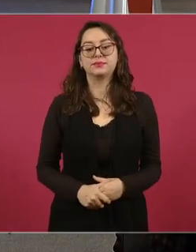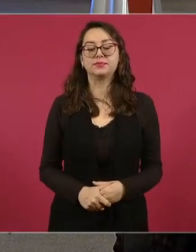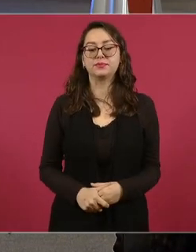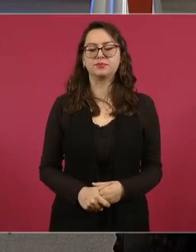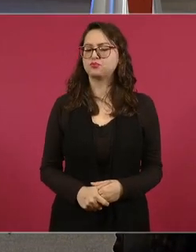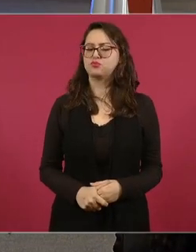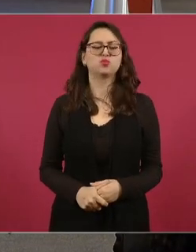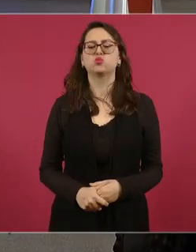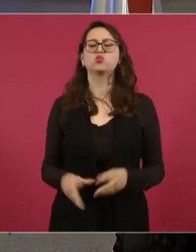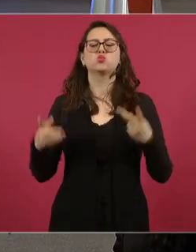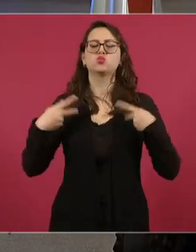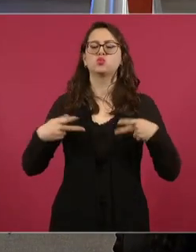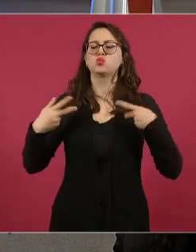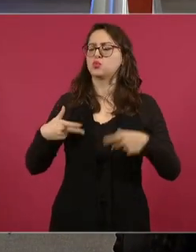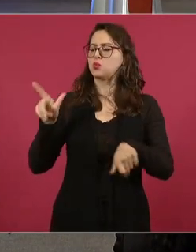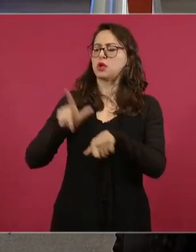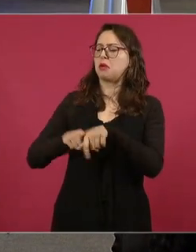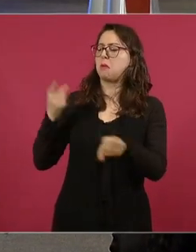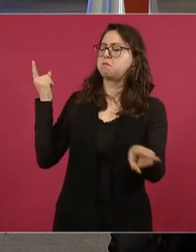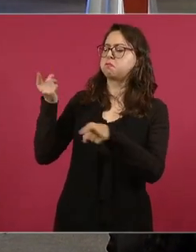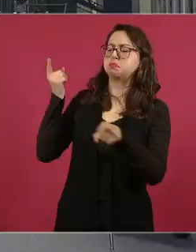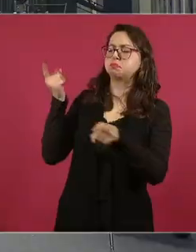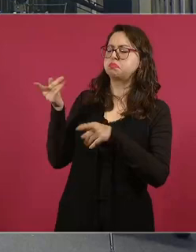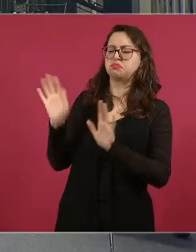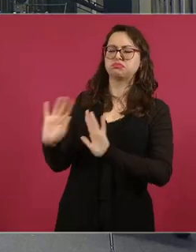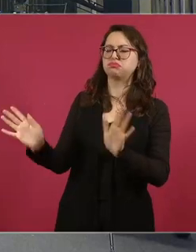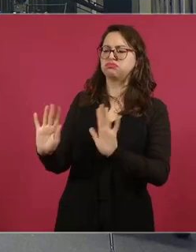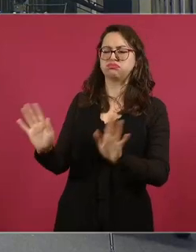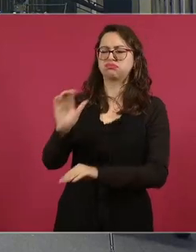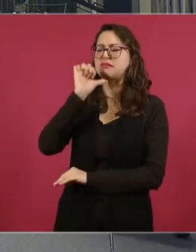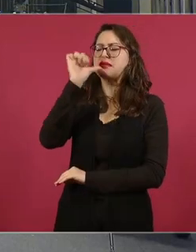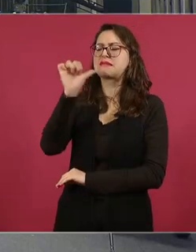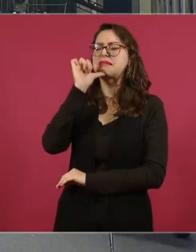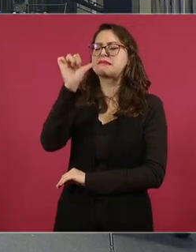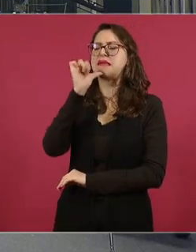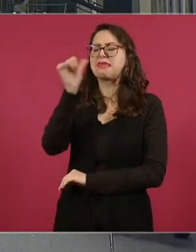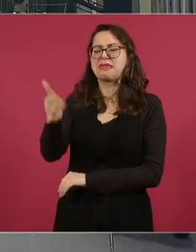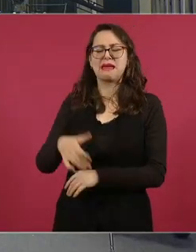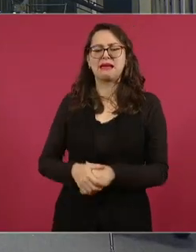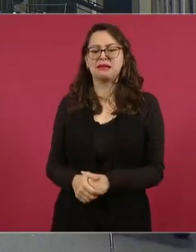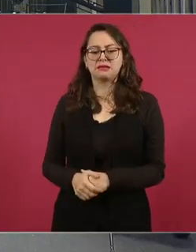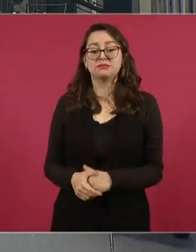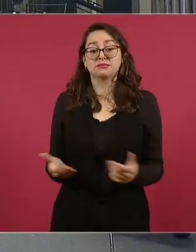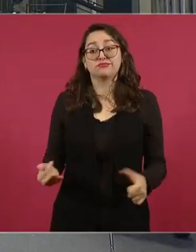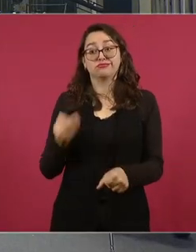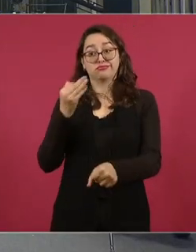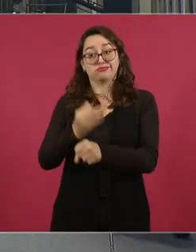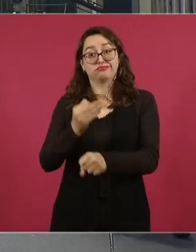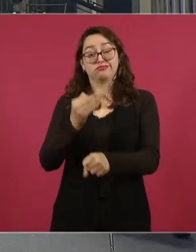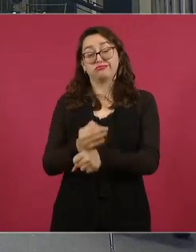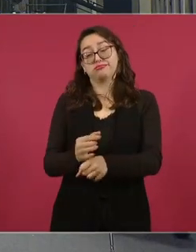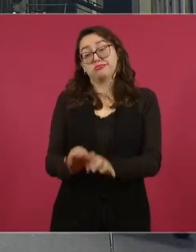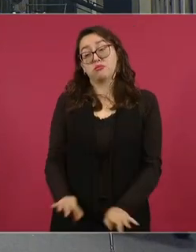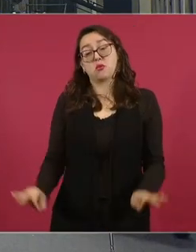No es nada personal, maestra, es que estamos viviendo un momento